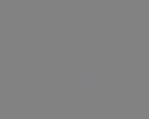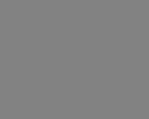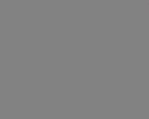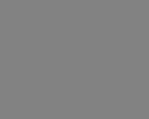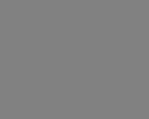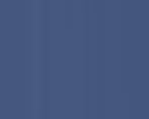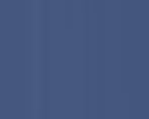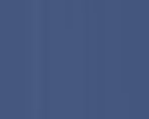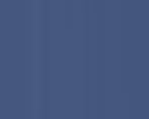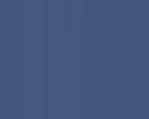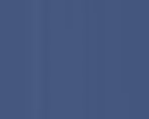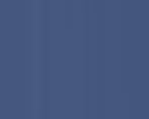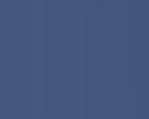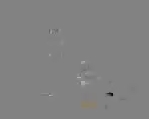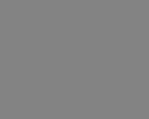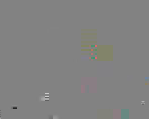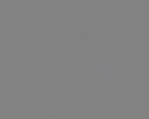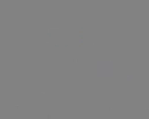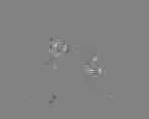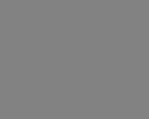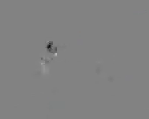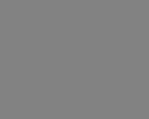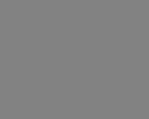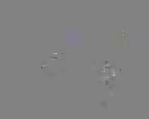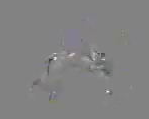del emprendimiento, la gente